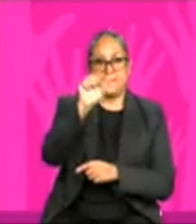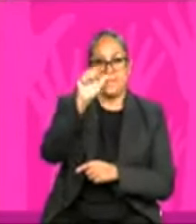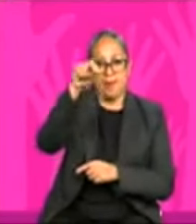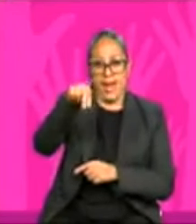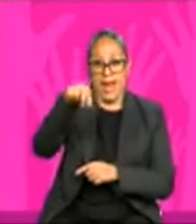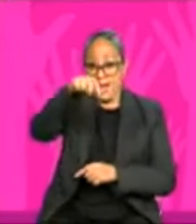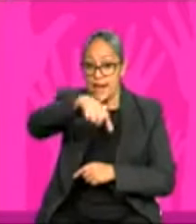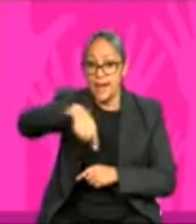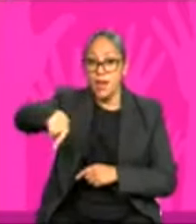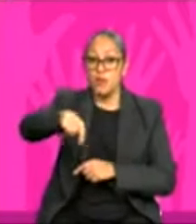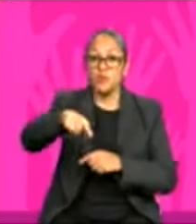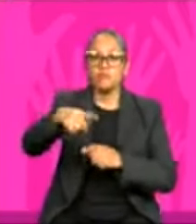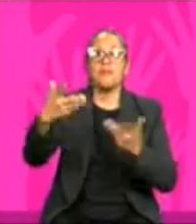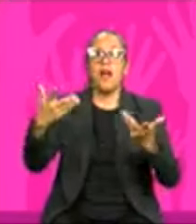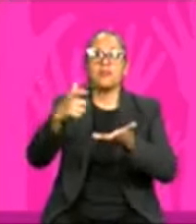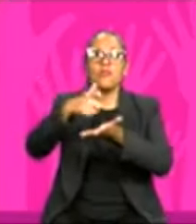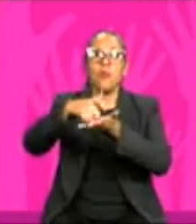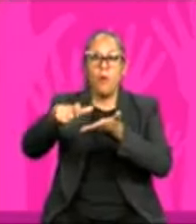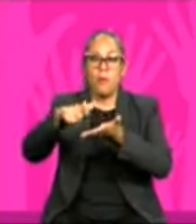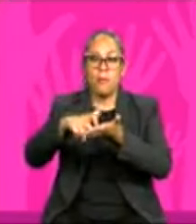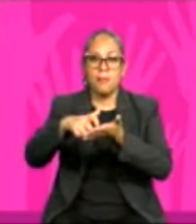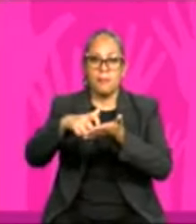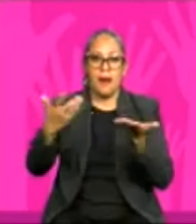compró con lujos